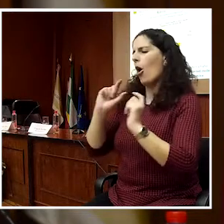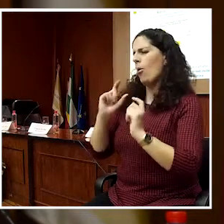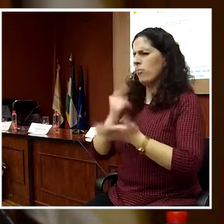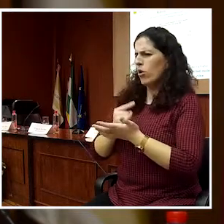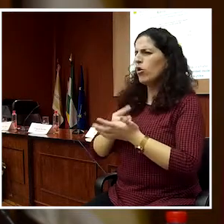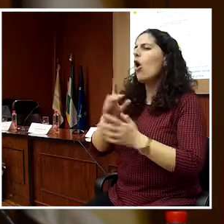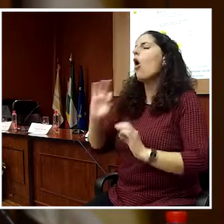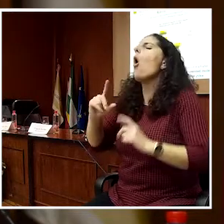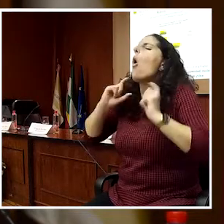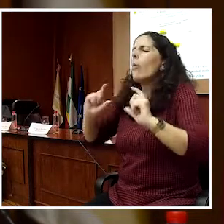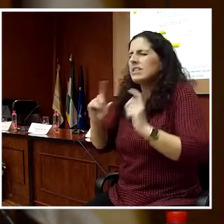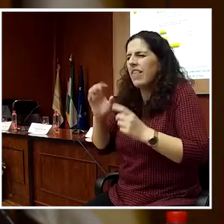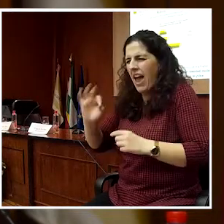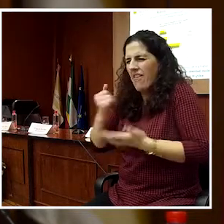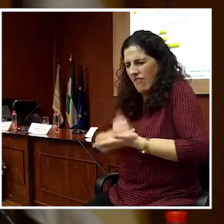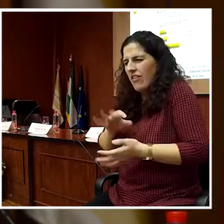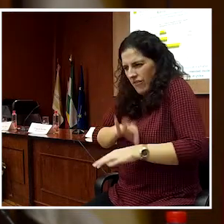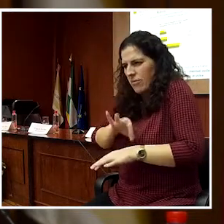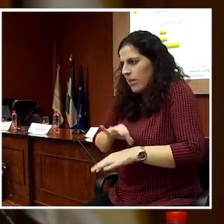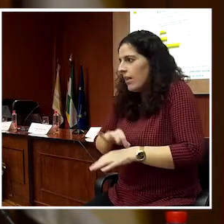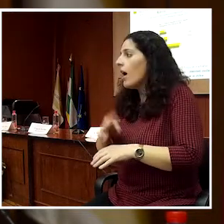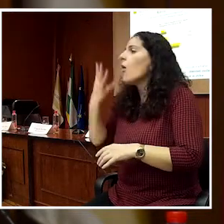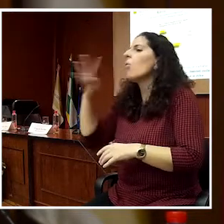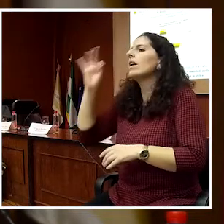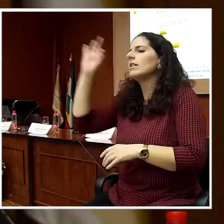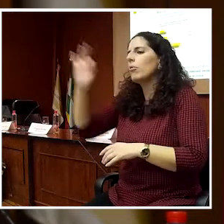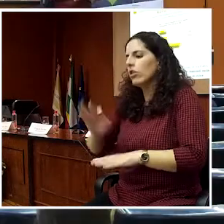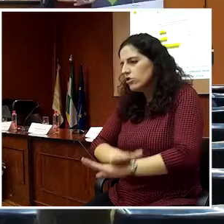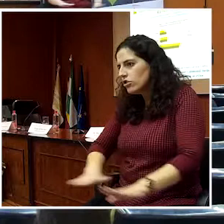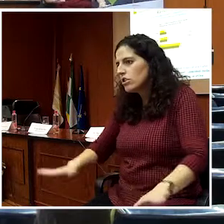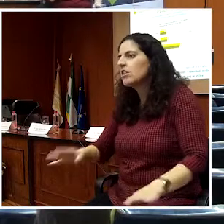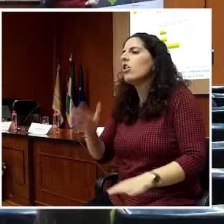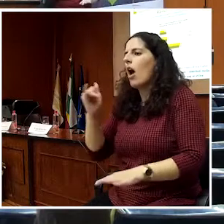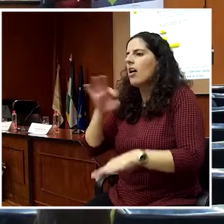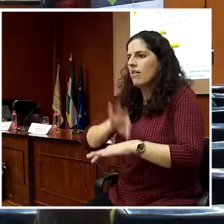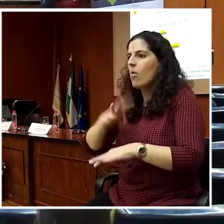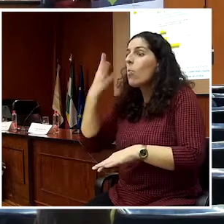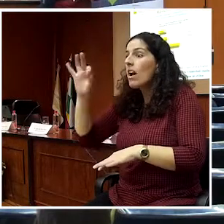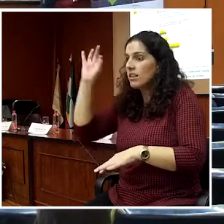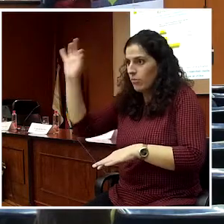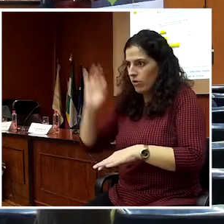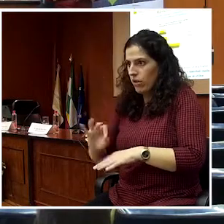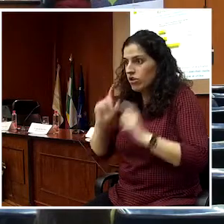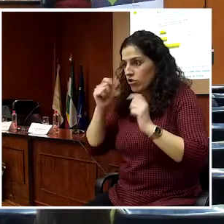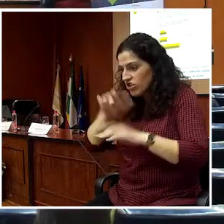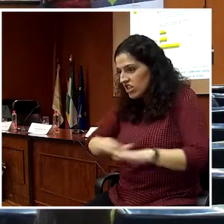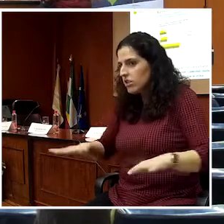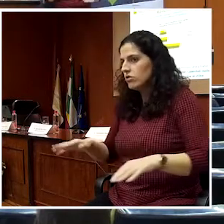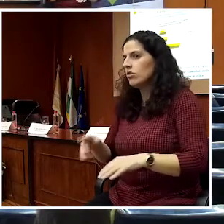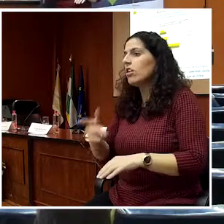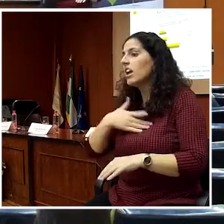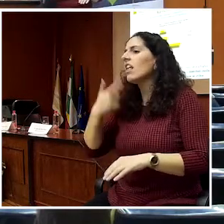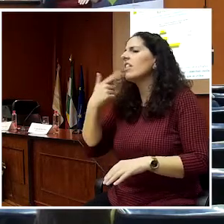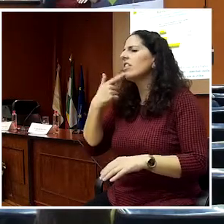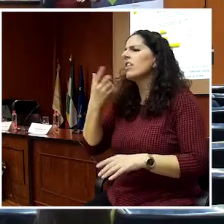obesidad tenemos prácticamente un 40% de nuestra población infantil en esta situación, lo cual nos indica que estamos